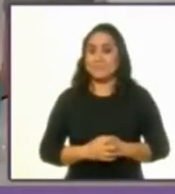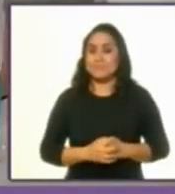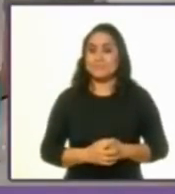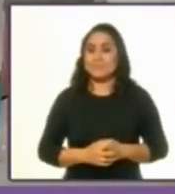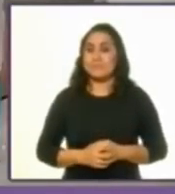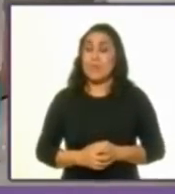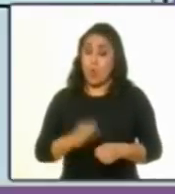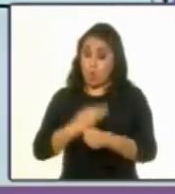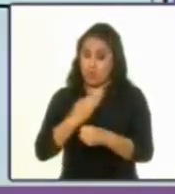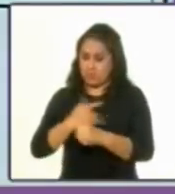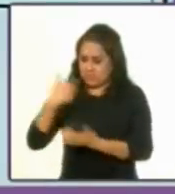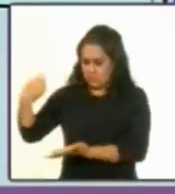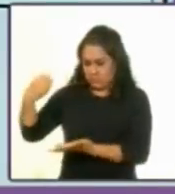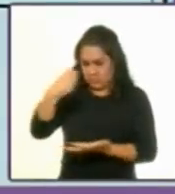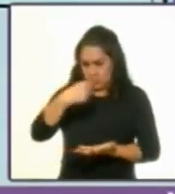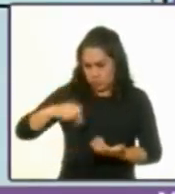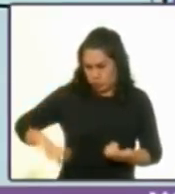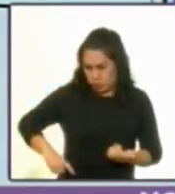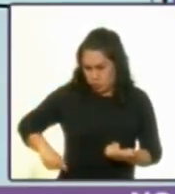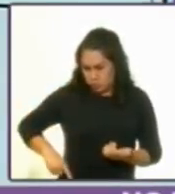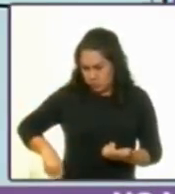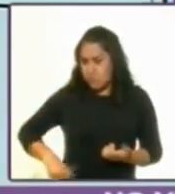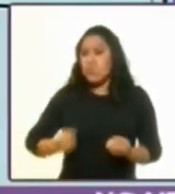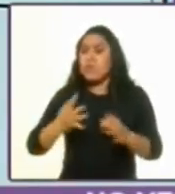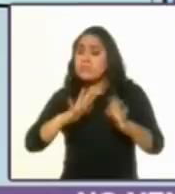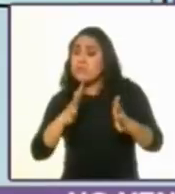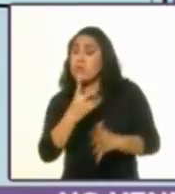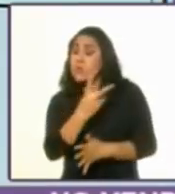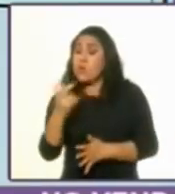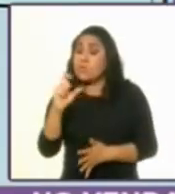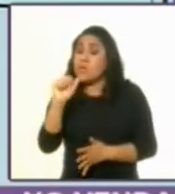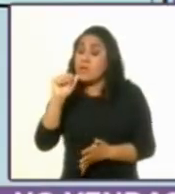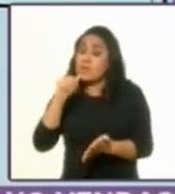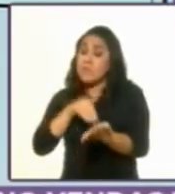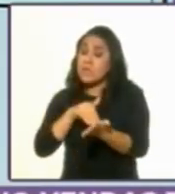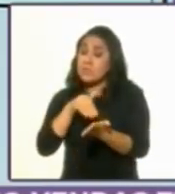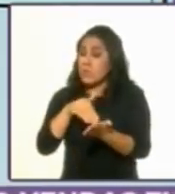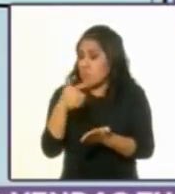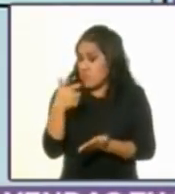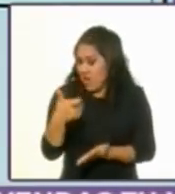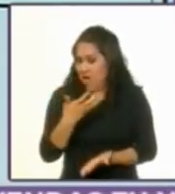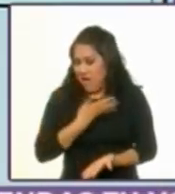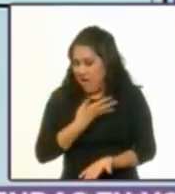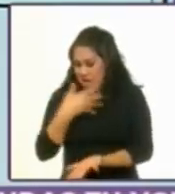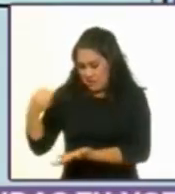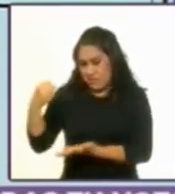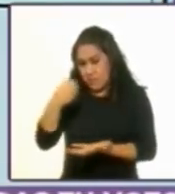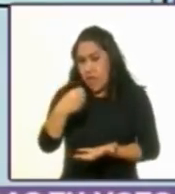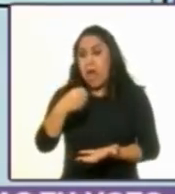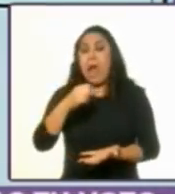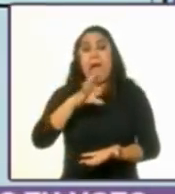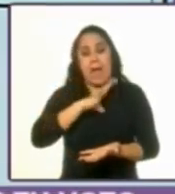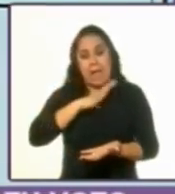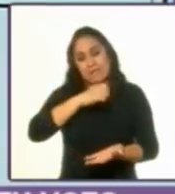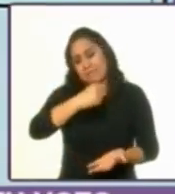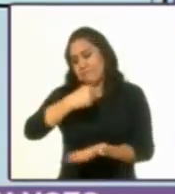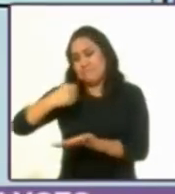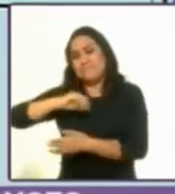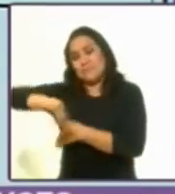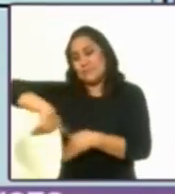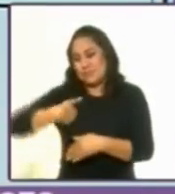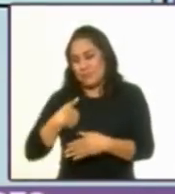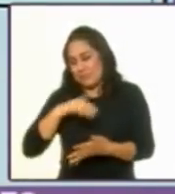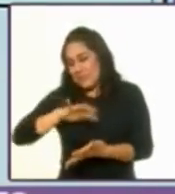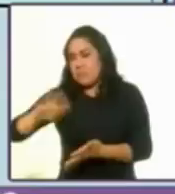el presupuesto de la ciudad es de cerca de 226 mil millones de pesos tienen una bolsa que guarda normalmente de